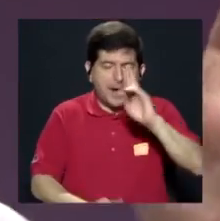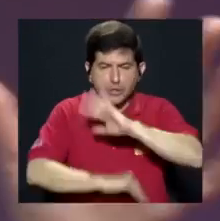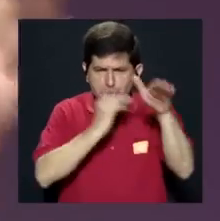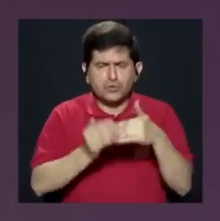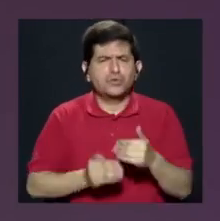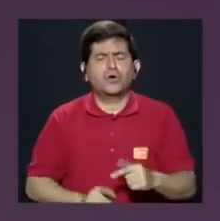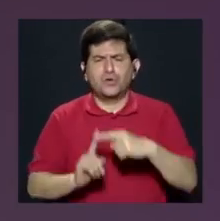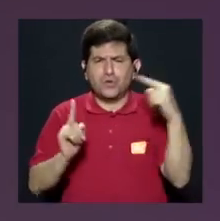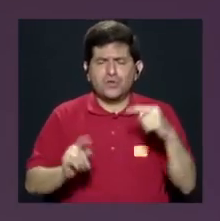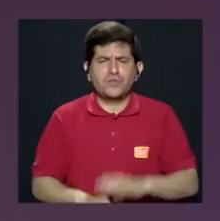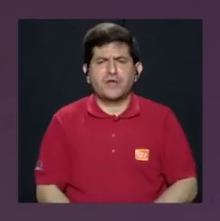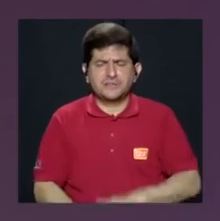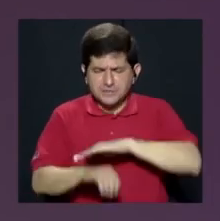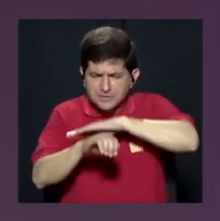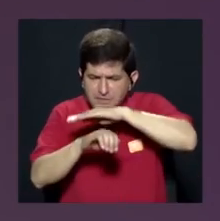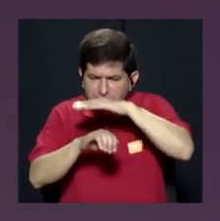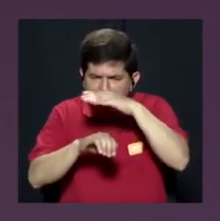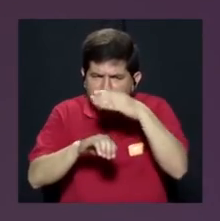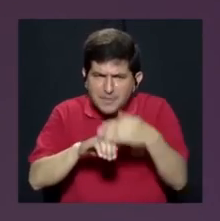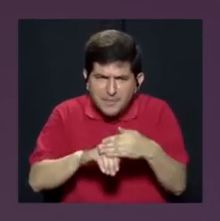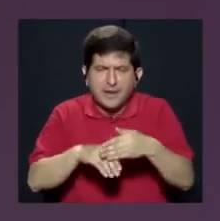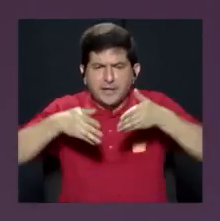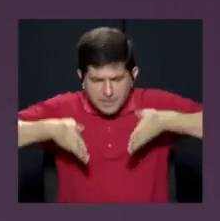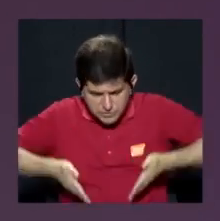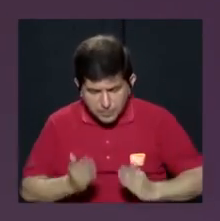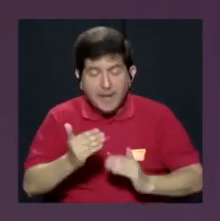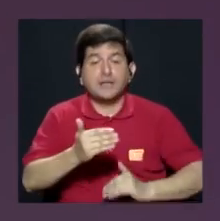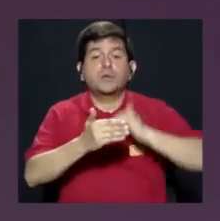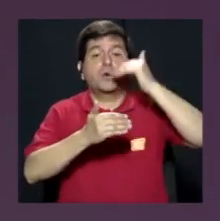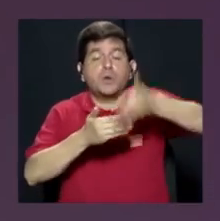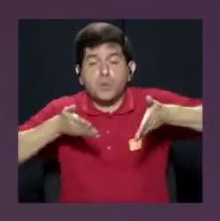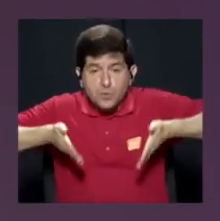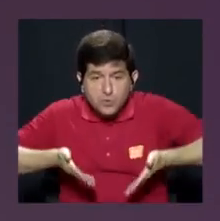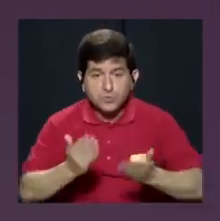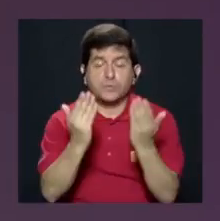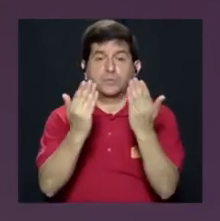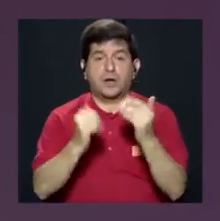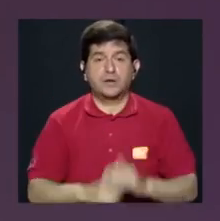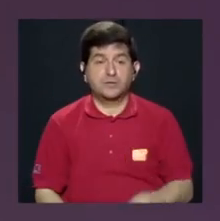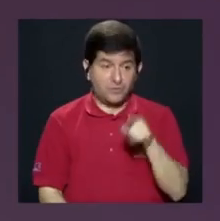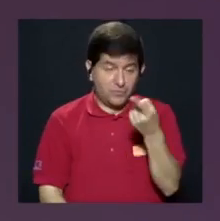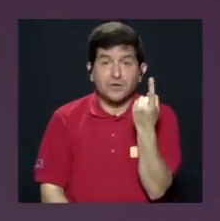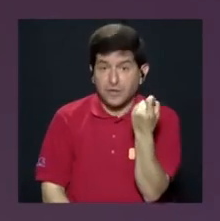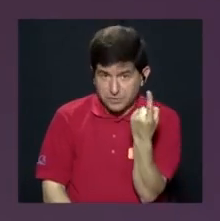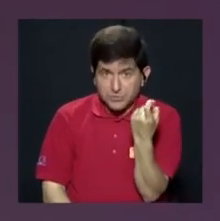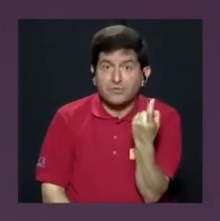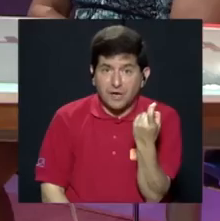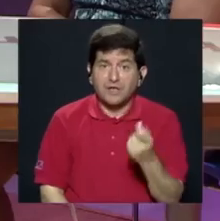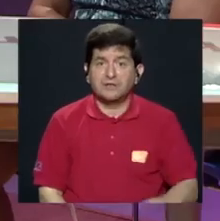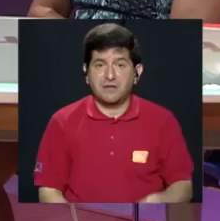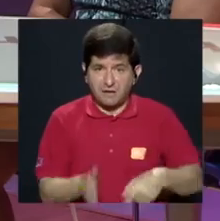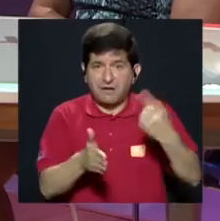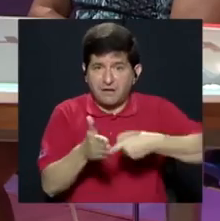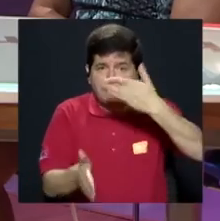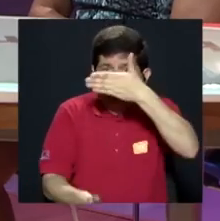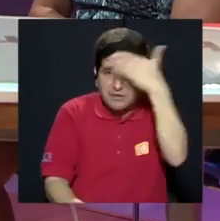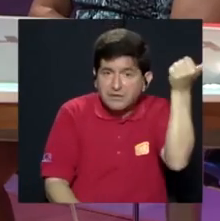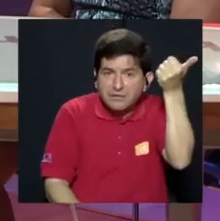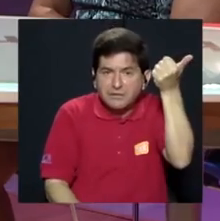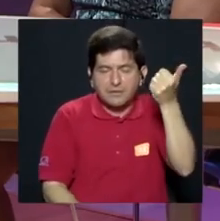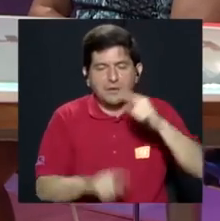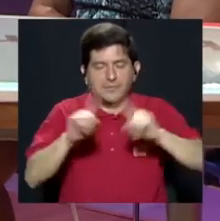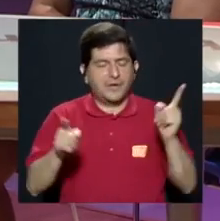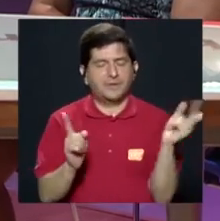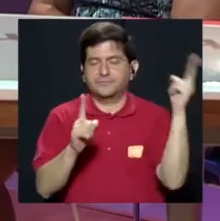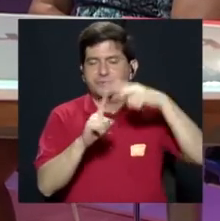la gestación, el momento del parto y el posparto. El posparto se nos sigue olvidando. Sin embargo, no, eso